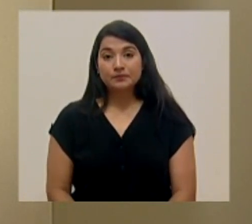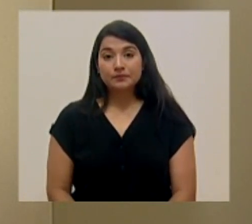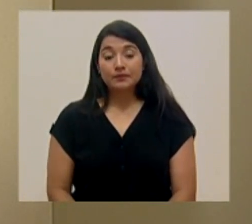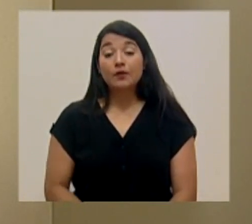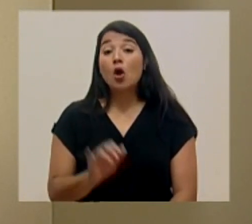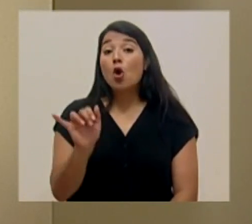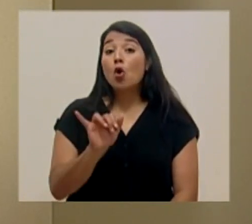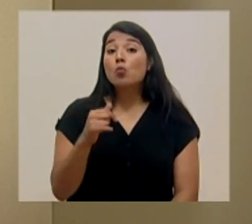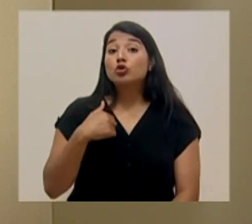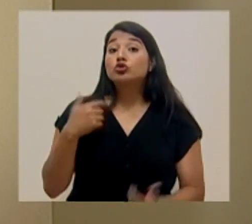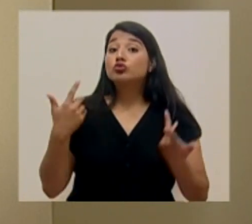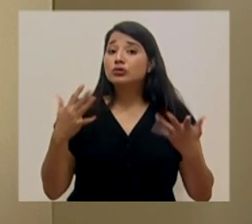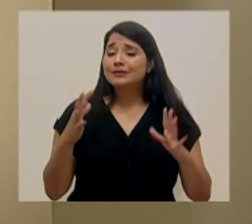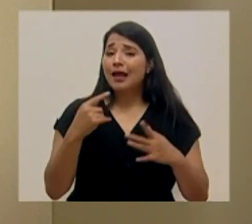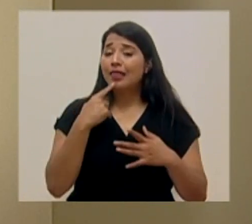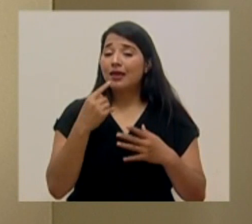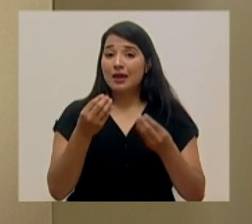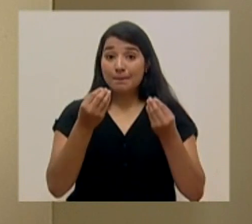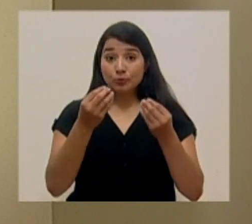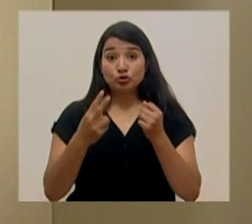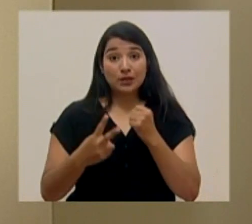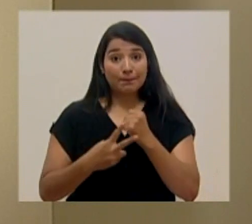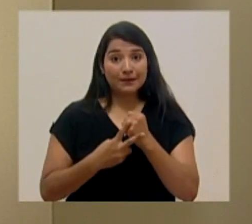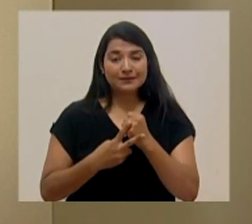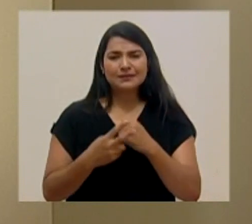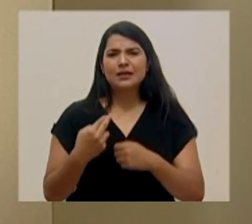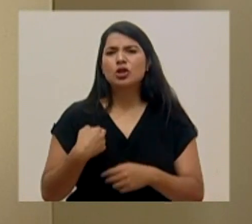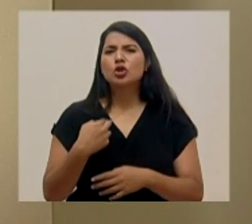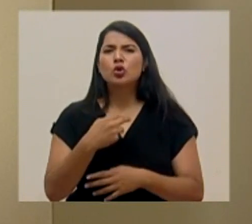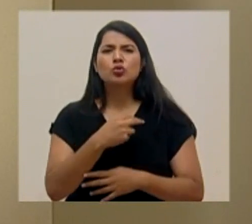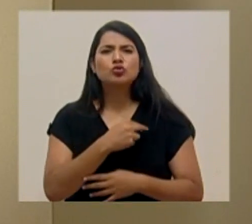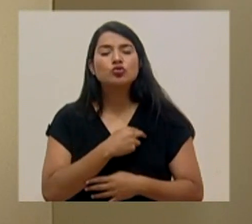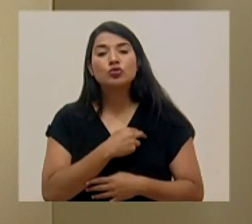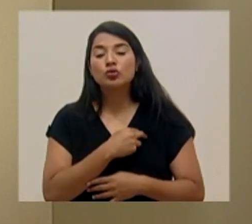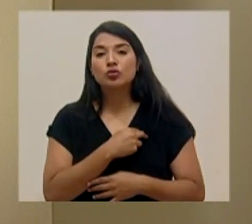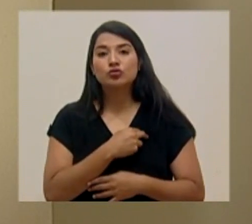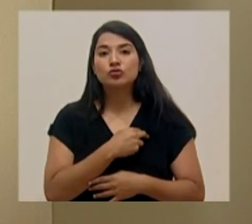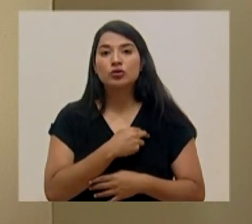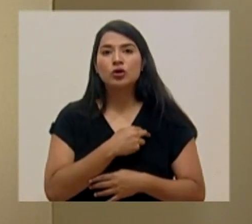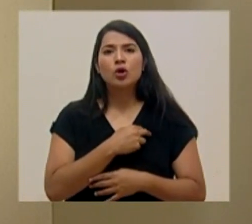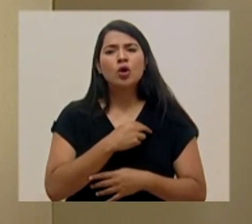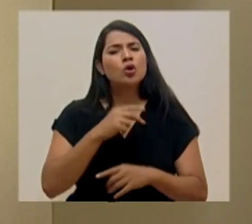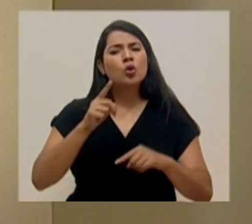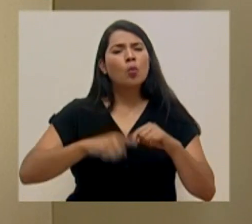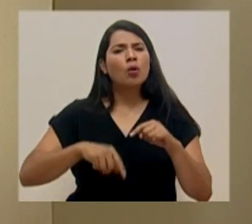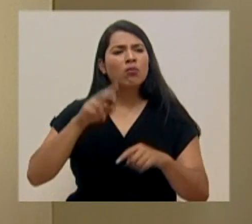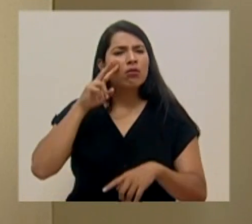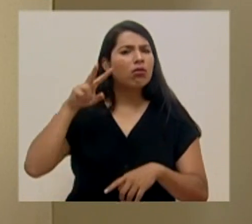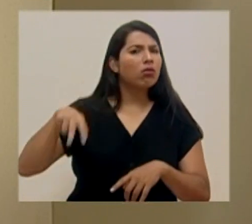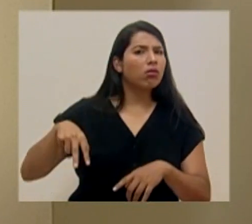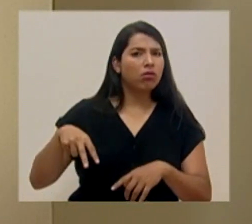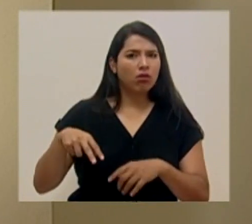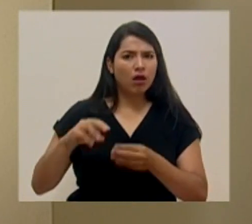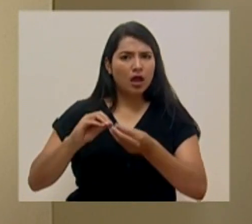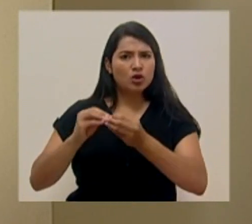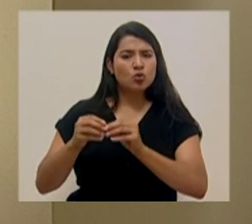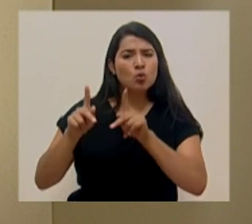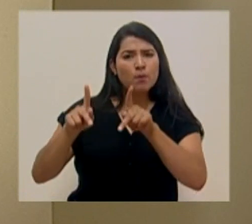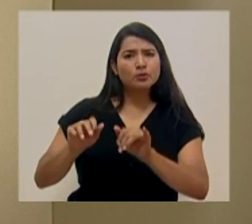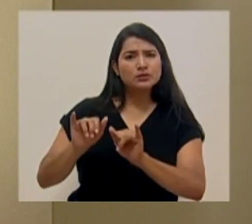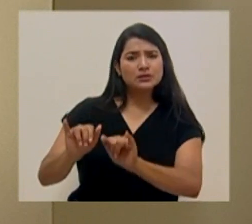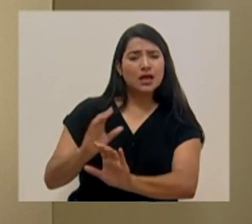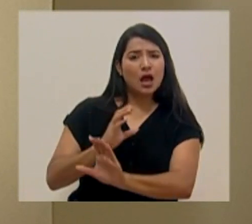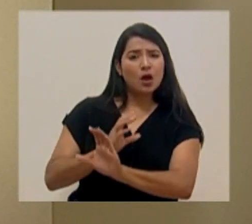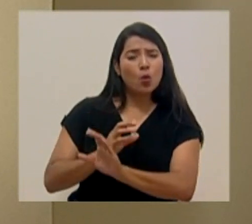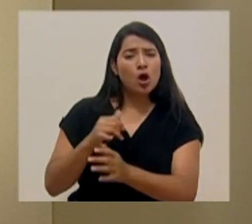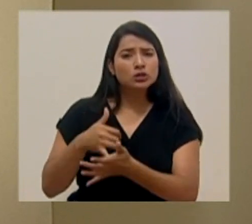Que, como yo lo he indicado muchas veces, no nos hagamos insensibles a la cantidad de personas en cuidados intensivos,